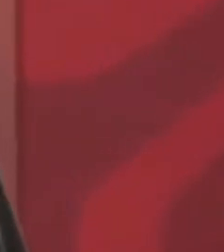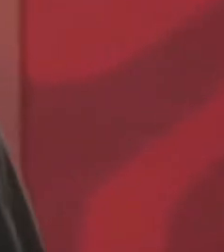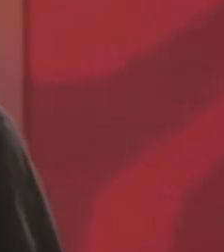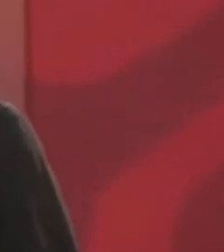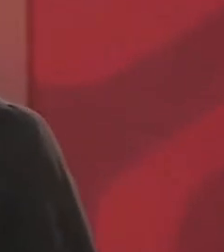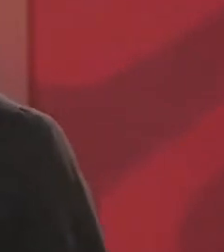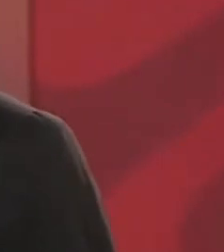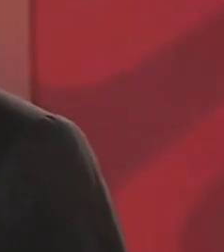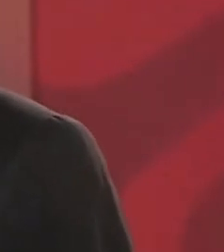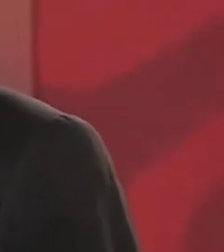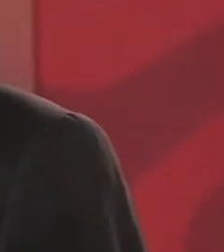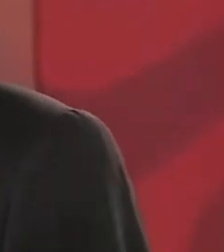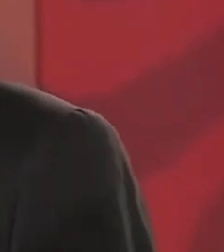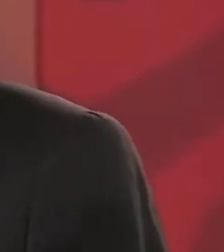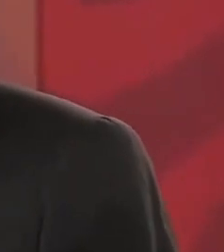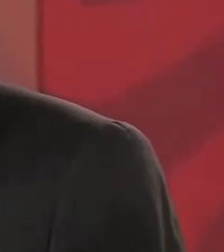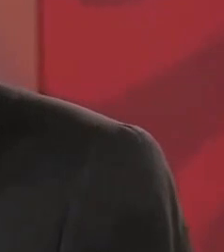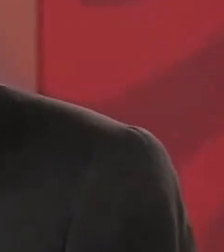en dos ocasiones.